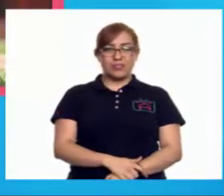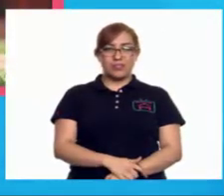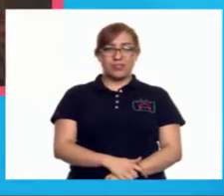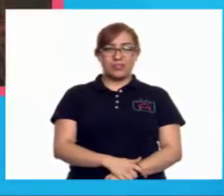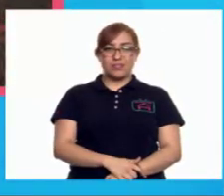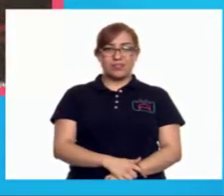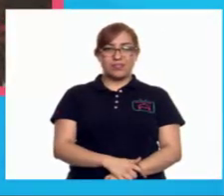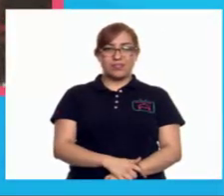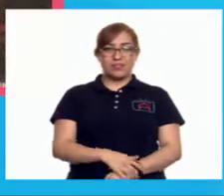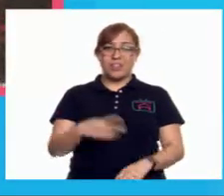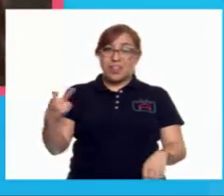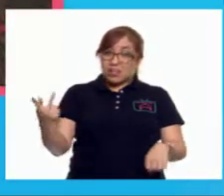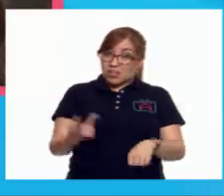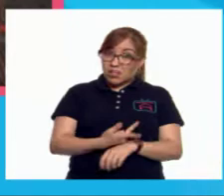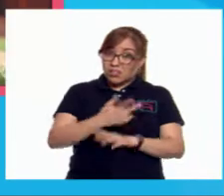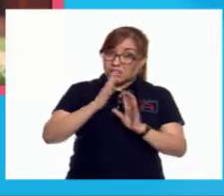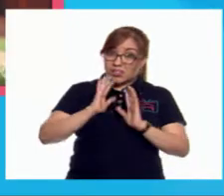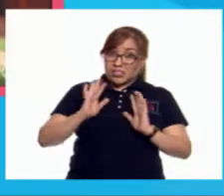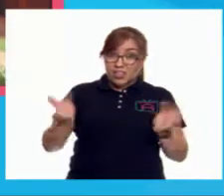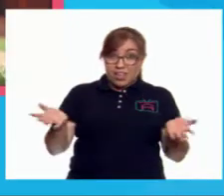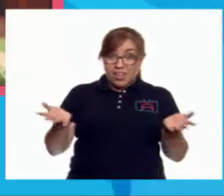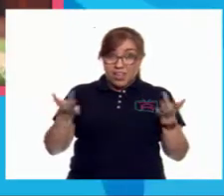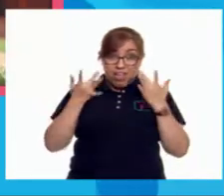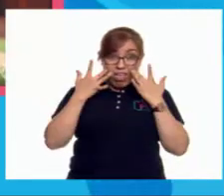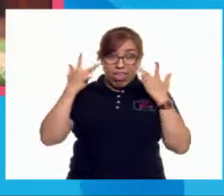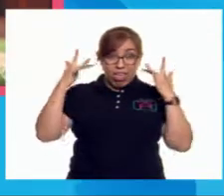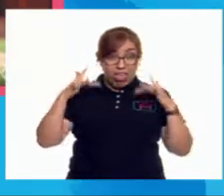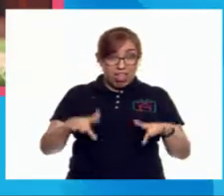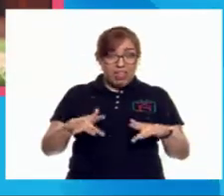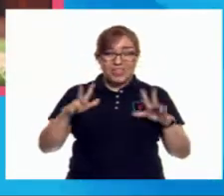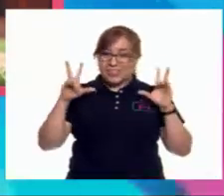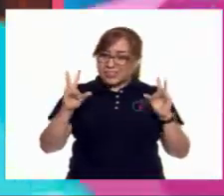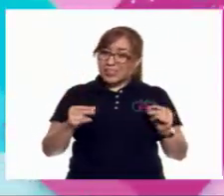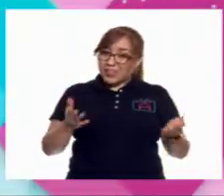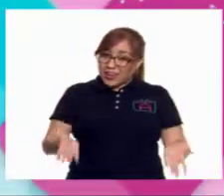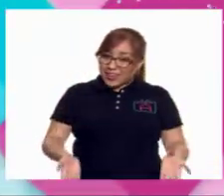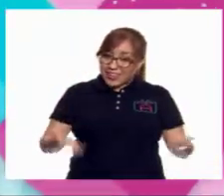¡Ay, vamos! ¡No te rindas! ¡Arriba, morro!